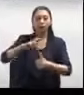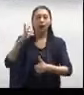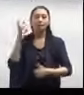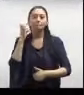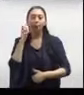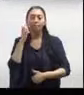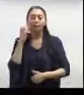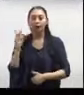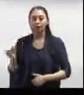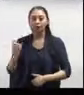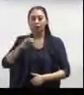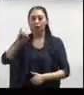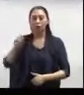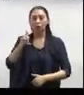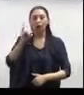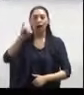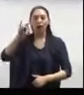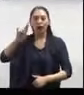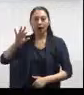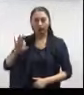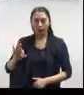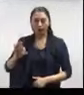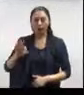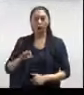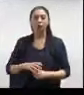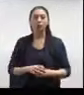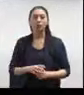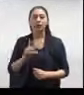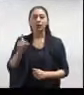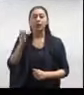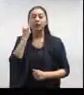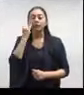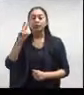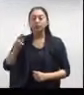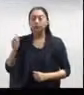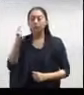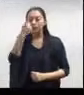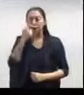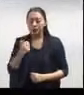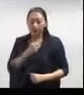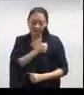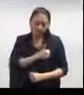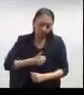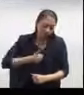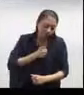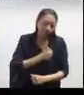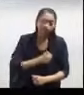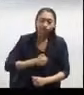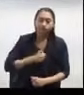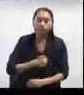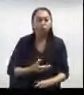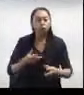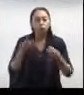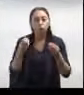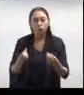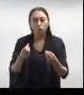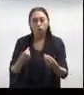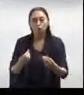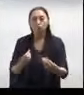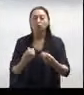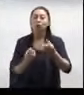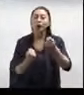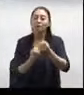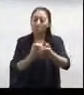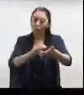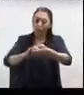colega y diputado Jairo Joaquín Flores Divas, a quien le damos nuestras sinceras condolencias y muestras de